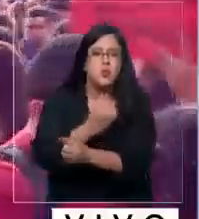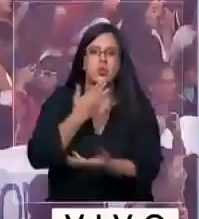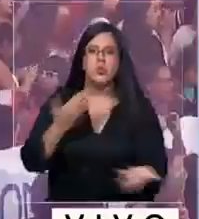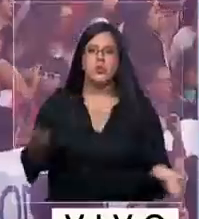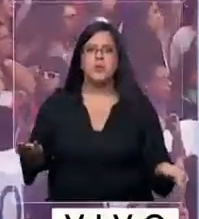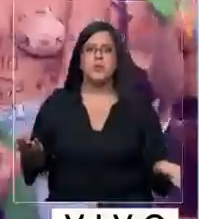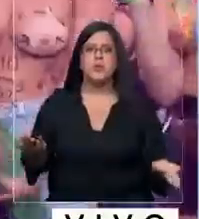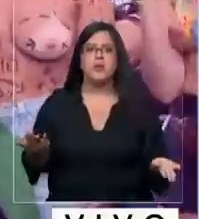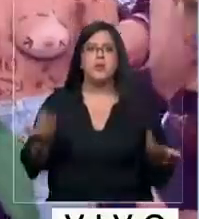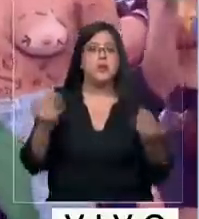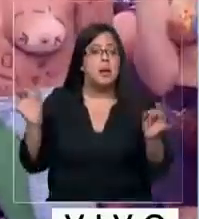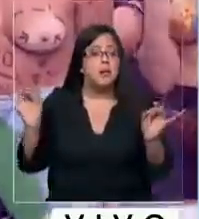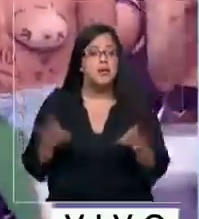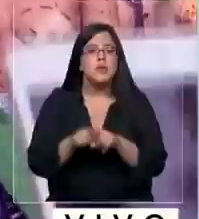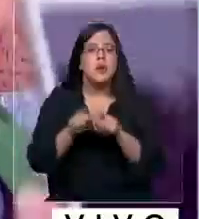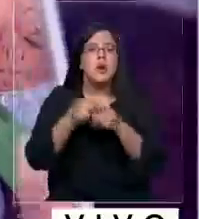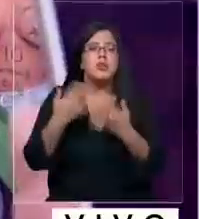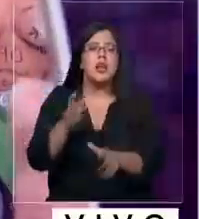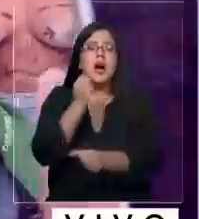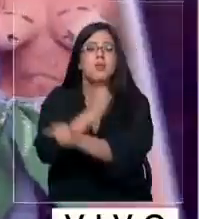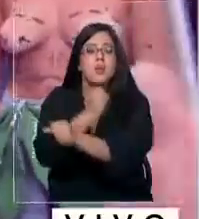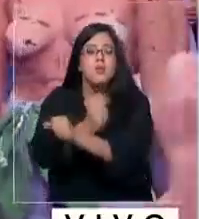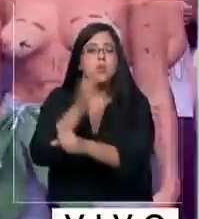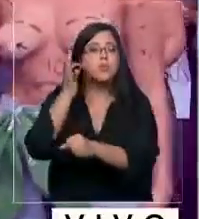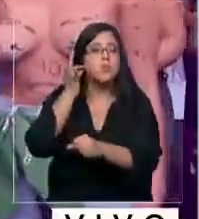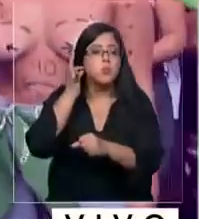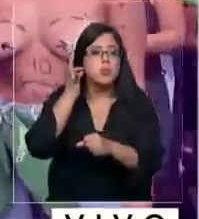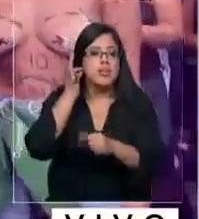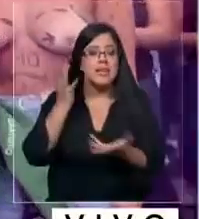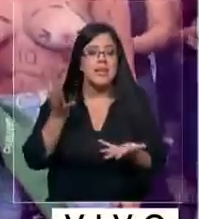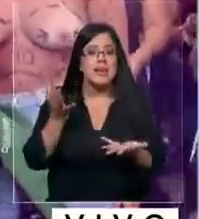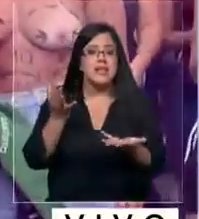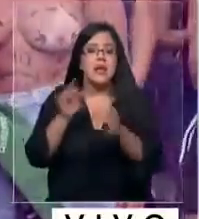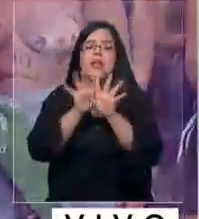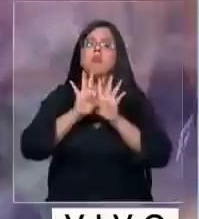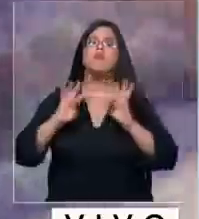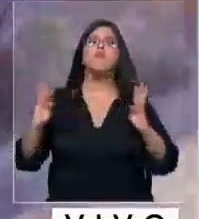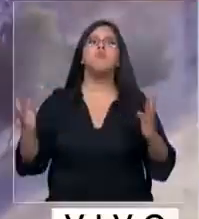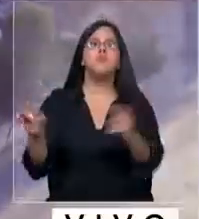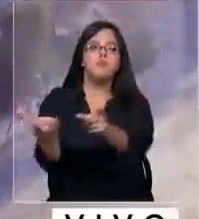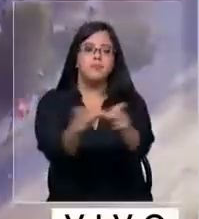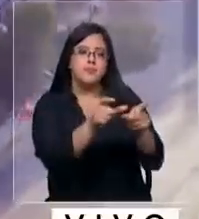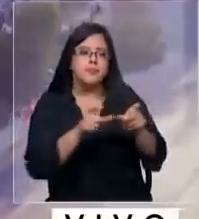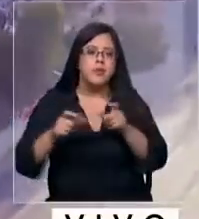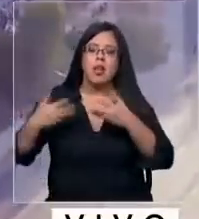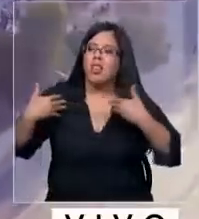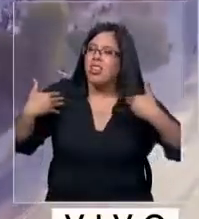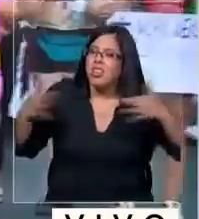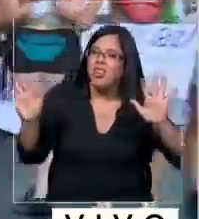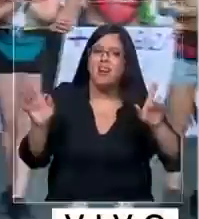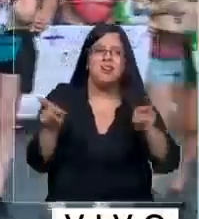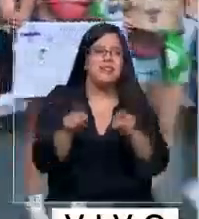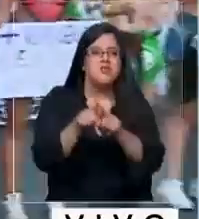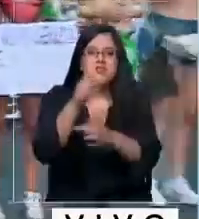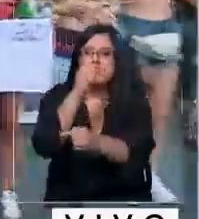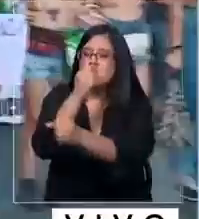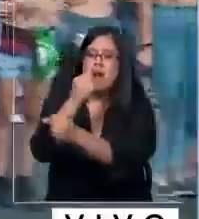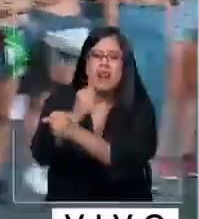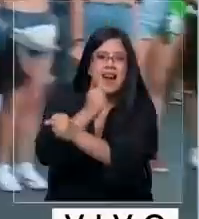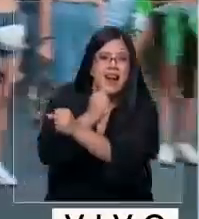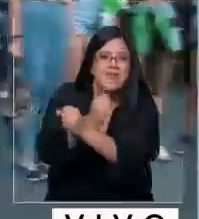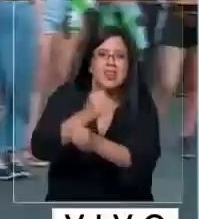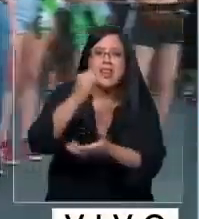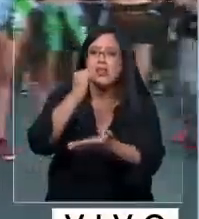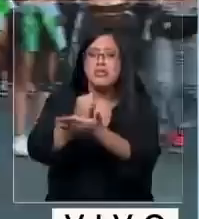por mucho que vayan a poner carabineras mujeres eso va mucho más allá porque una institución que no ha sido reformada